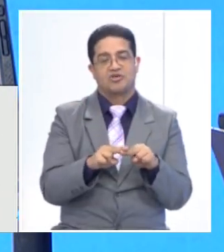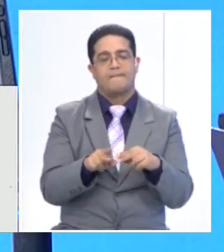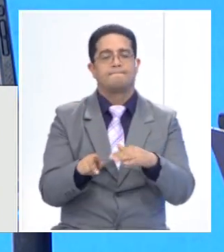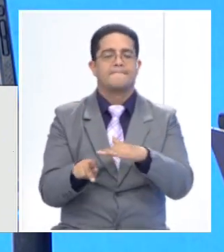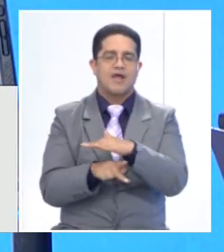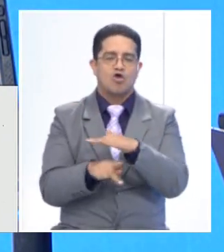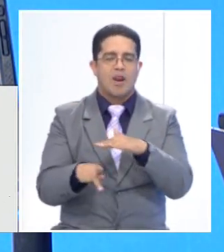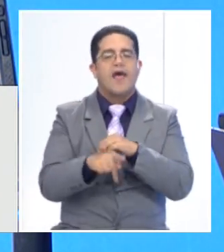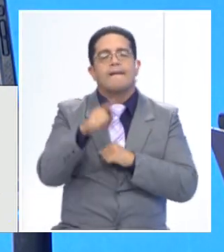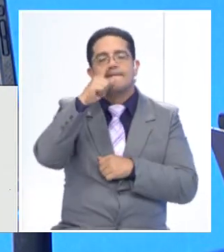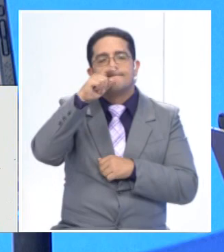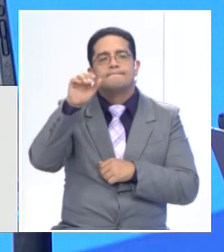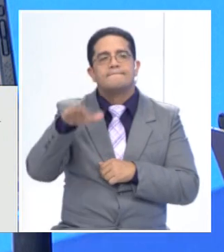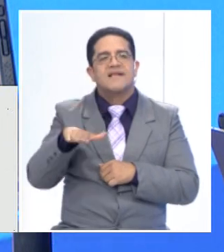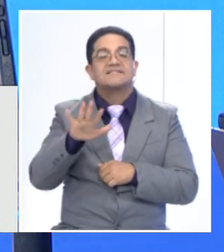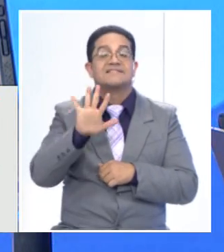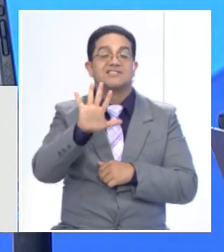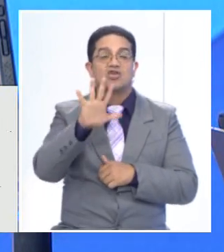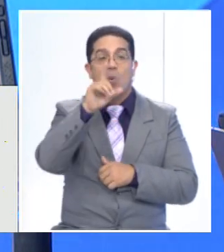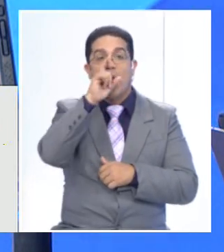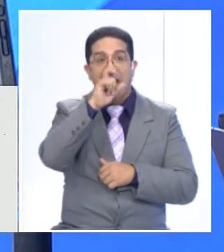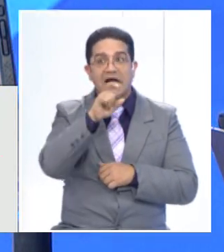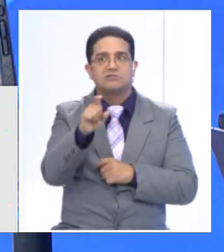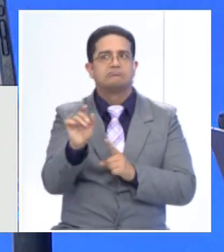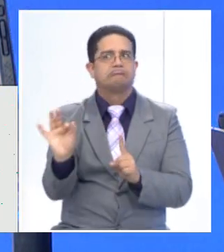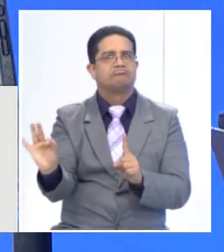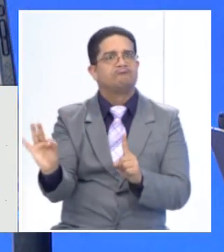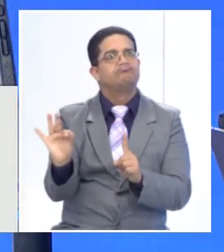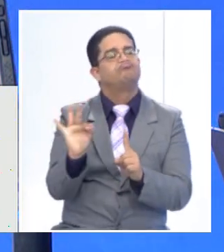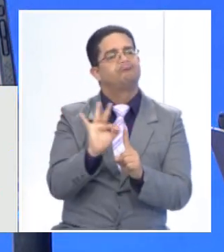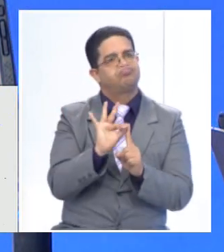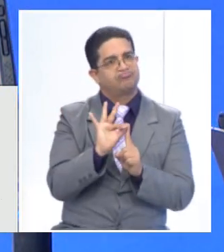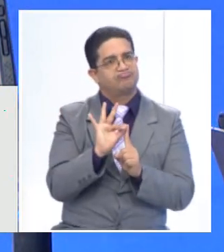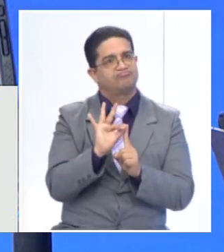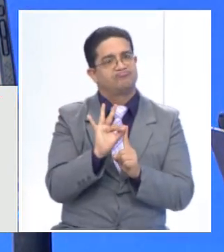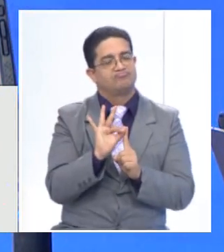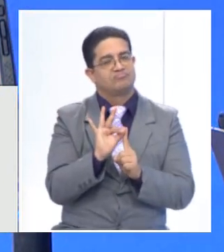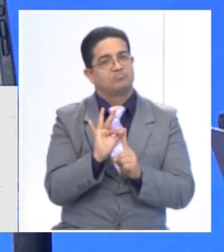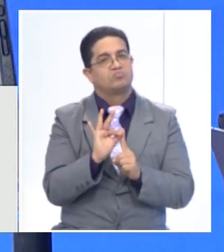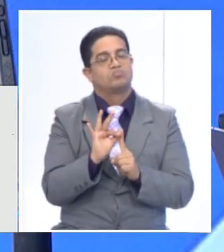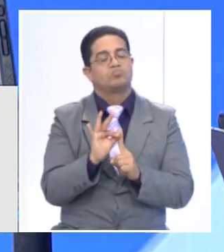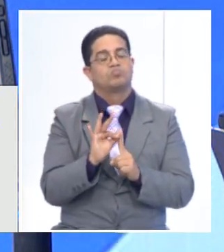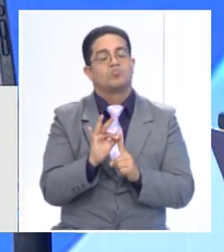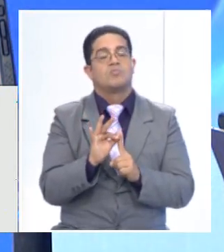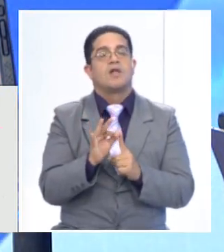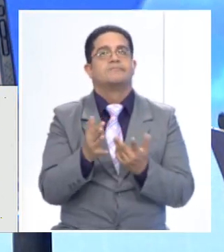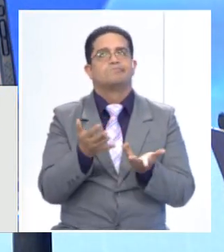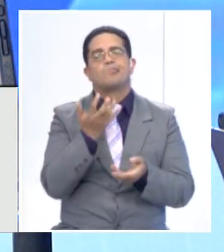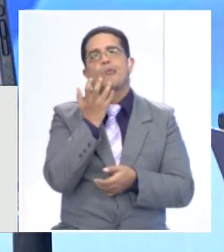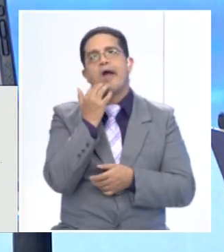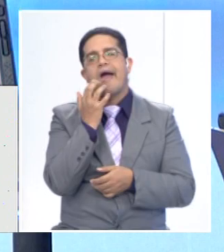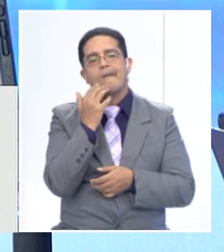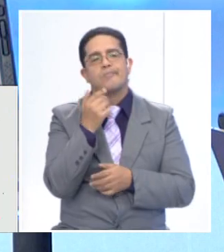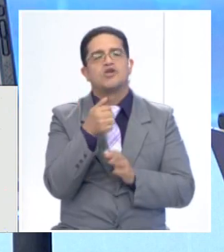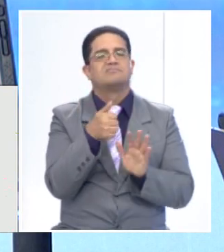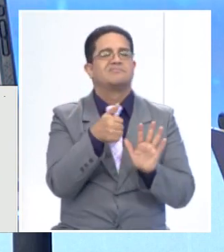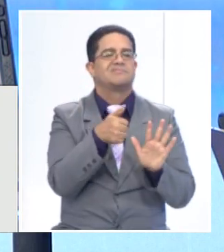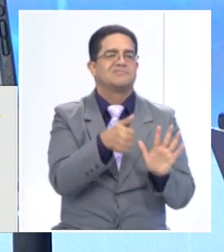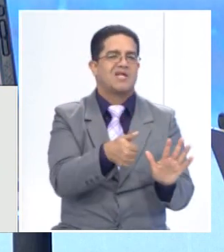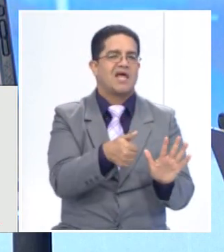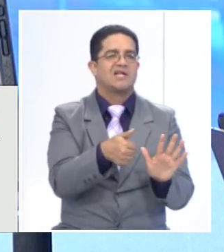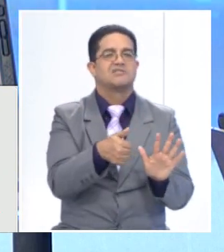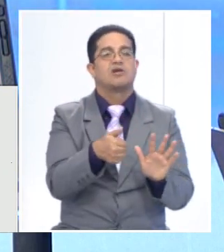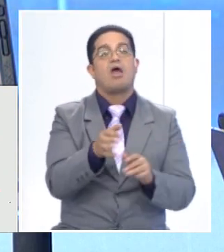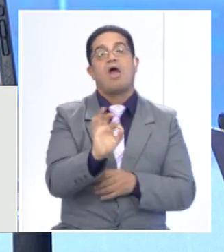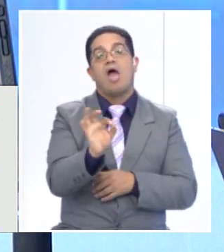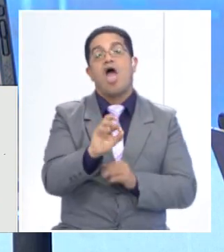son menores de 5 años, tienen una alta probabilidad de enfermarse, ¿ok? Estamos hablando, por ejemplo, de 6, 8 episodios al